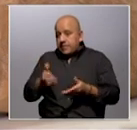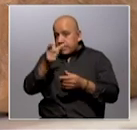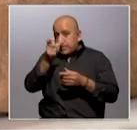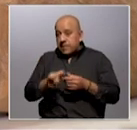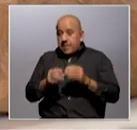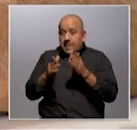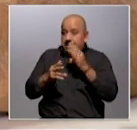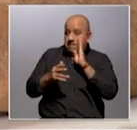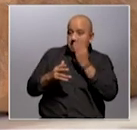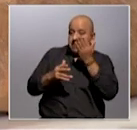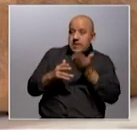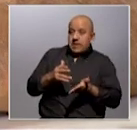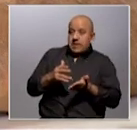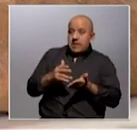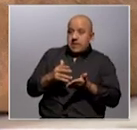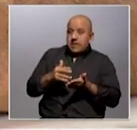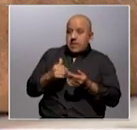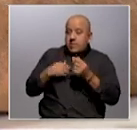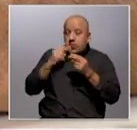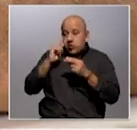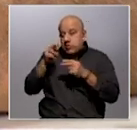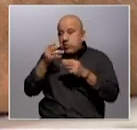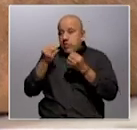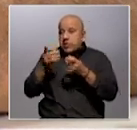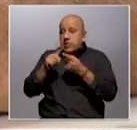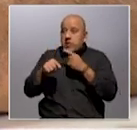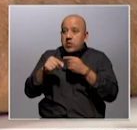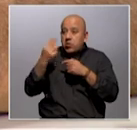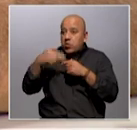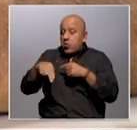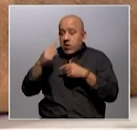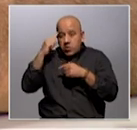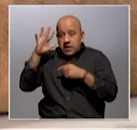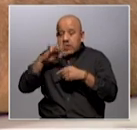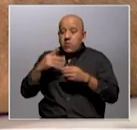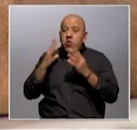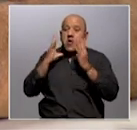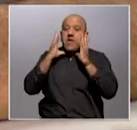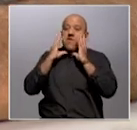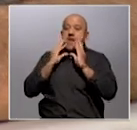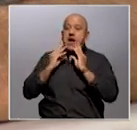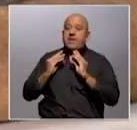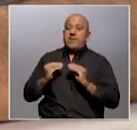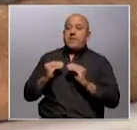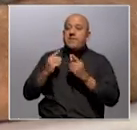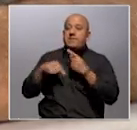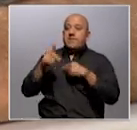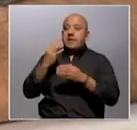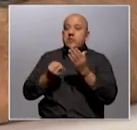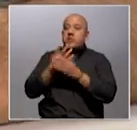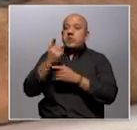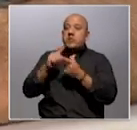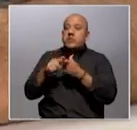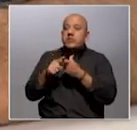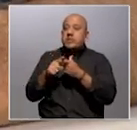irreconocible para la mayoría de los fieles claro porque nunca lo imaginábamos con esa barba y esa digamos que es un nuevo look de